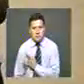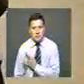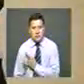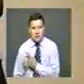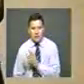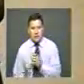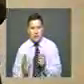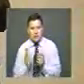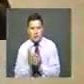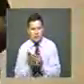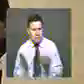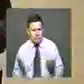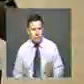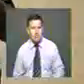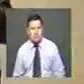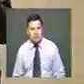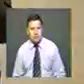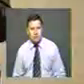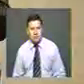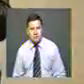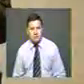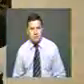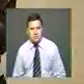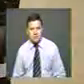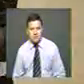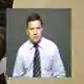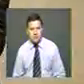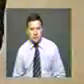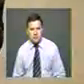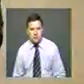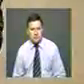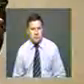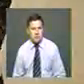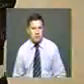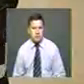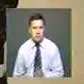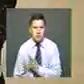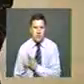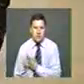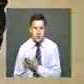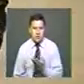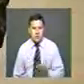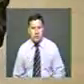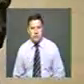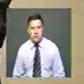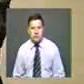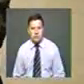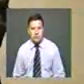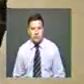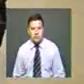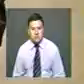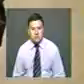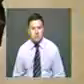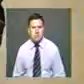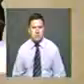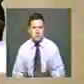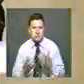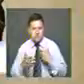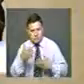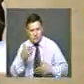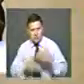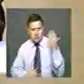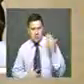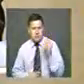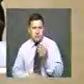Por un lado, agradecer que, pues que se haya tenido la deferencia con la universidad, y quiero empezar con